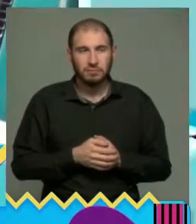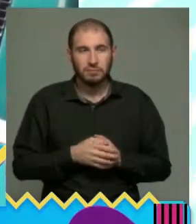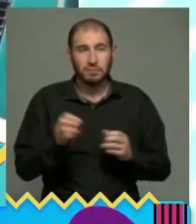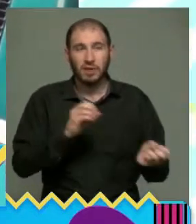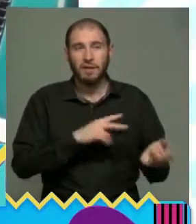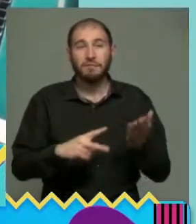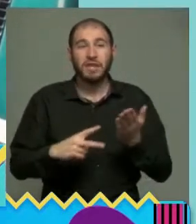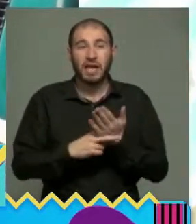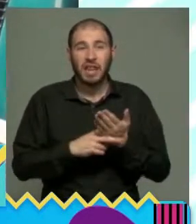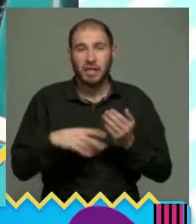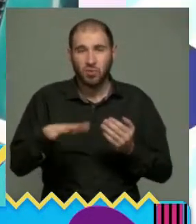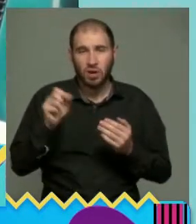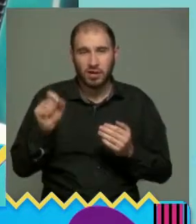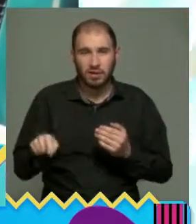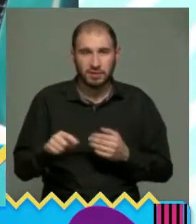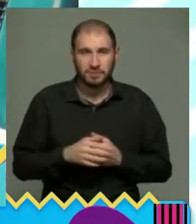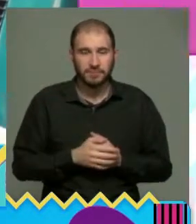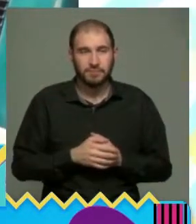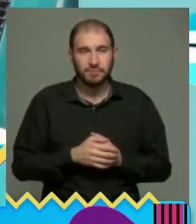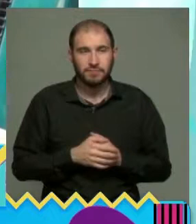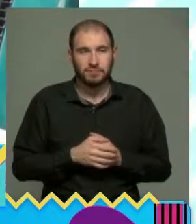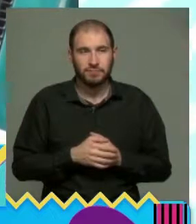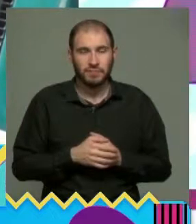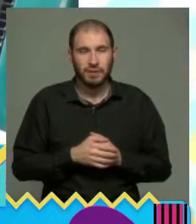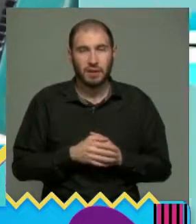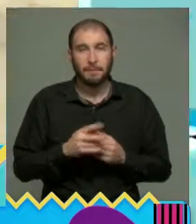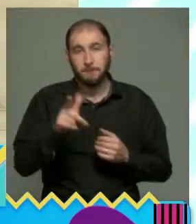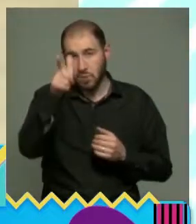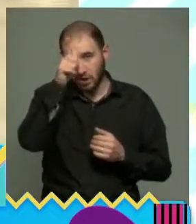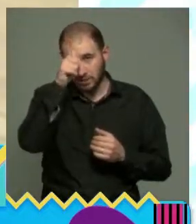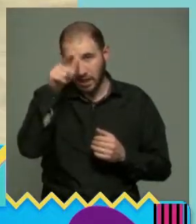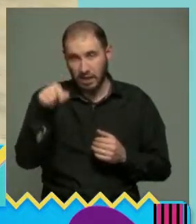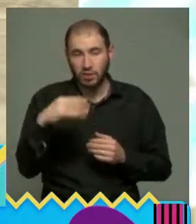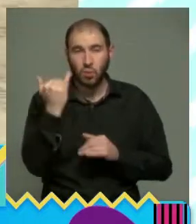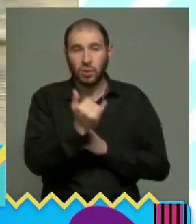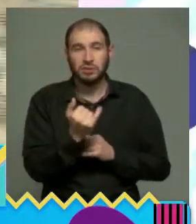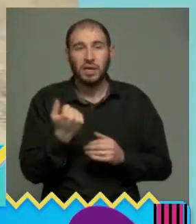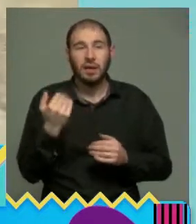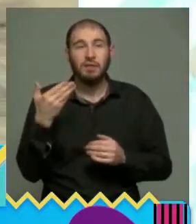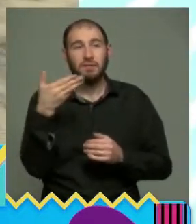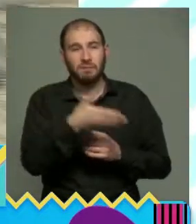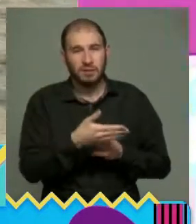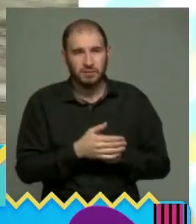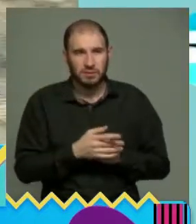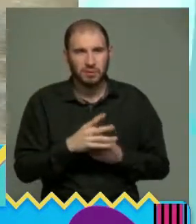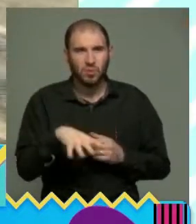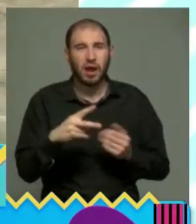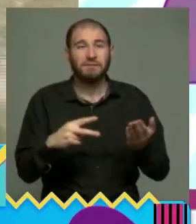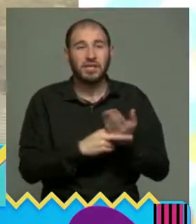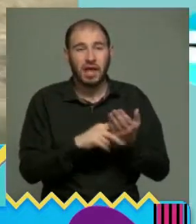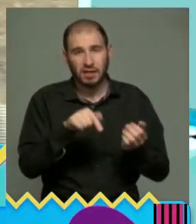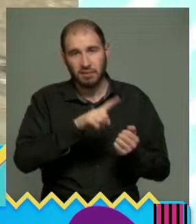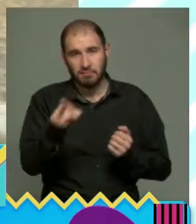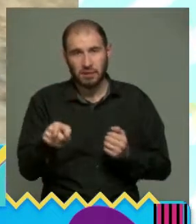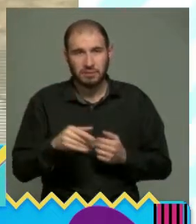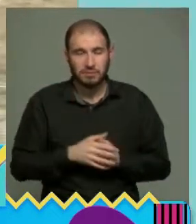la Fiscalía de la zona y el mismo policía, el carabinero, dice tiene que presentarse en tal fiscalía.